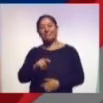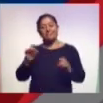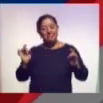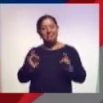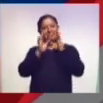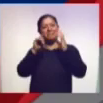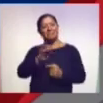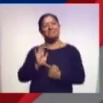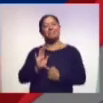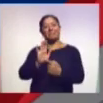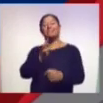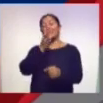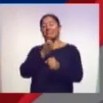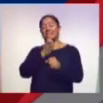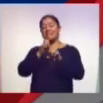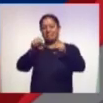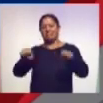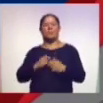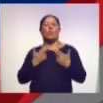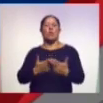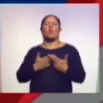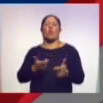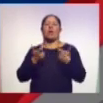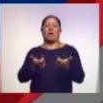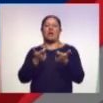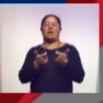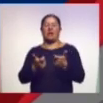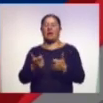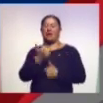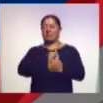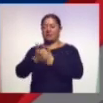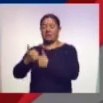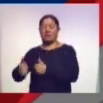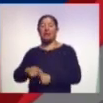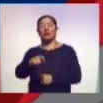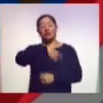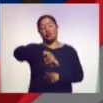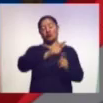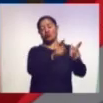darse hoy a conocer que es el tercer equipo más caro de la competición, ya sé que su plantilla vale